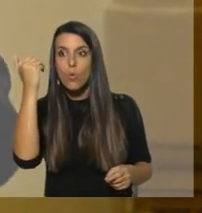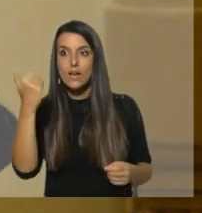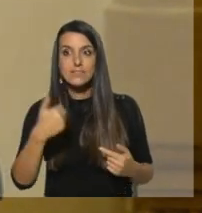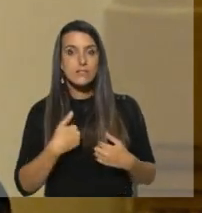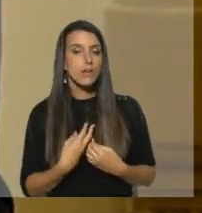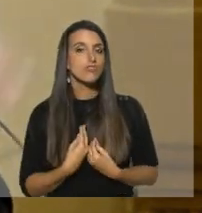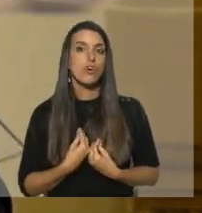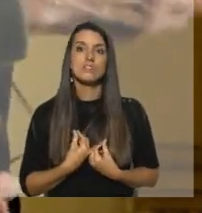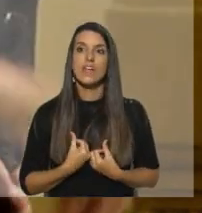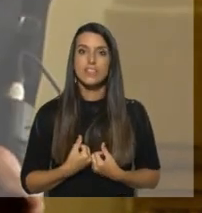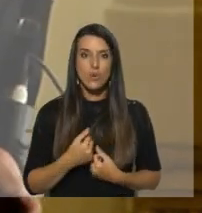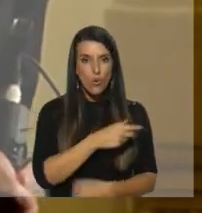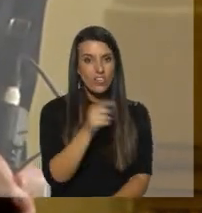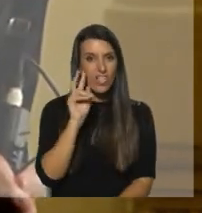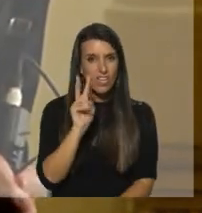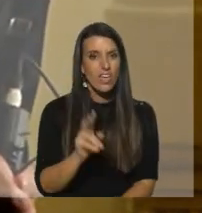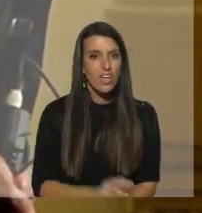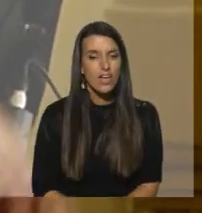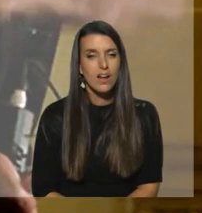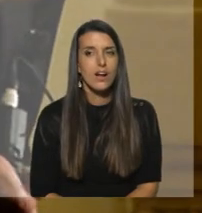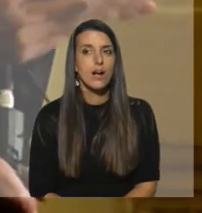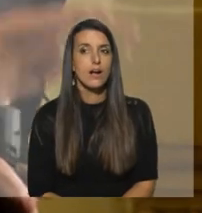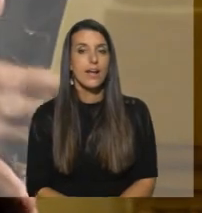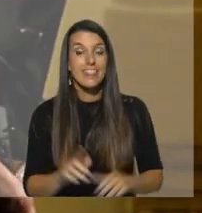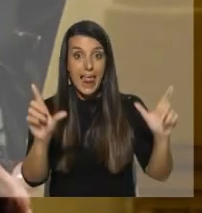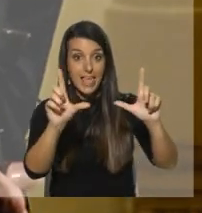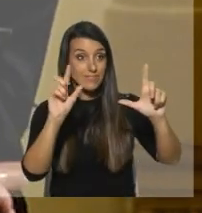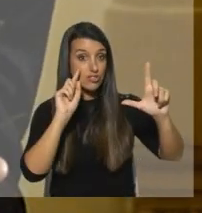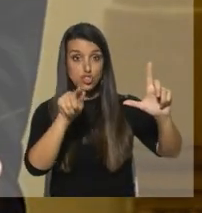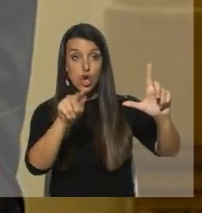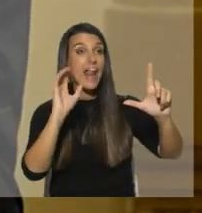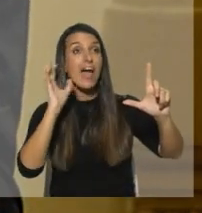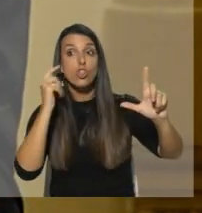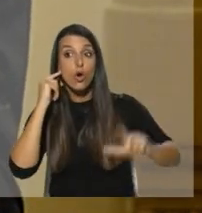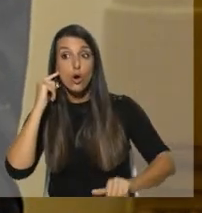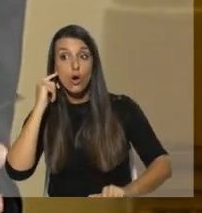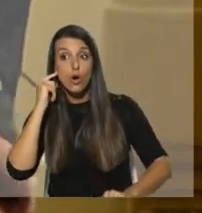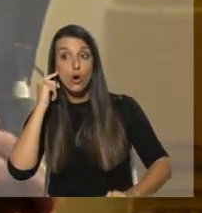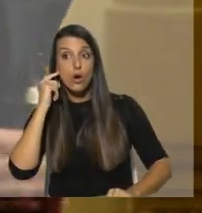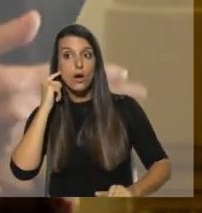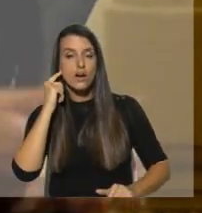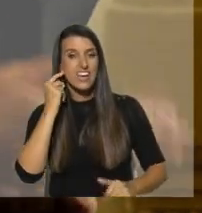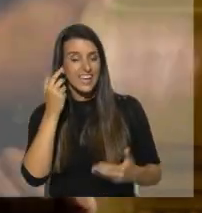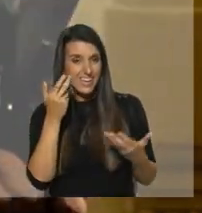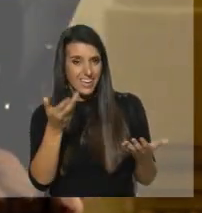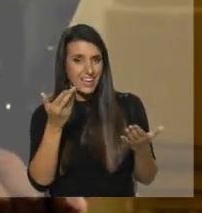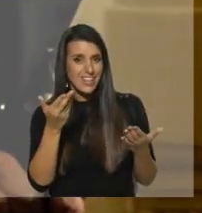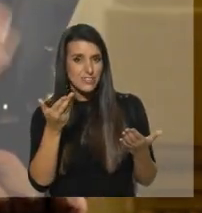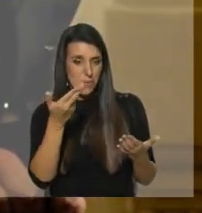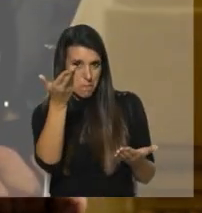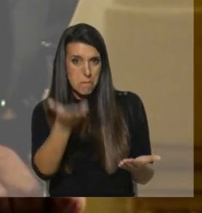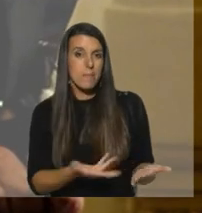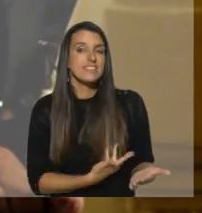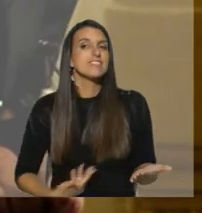yo escuchándolo en la televisión, en la radio? ¿Es eso un